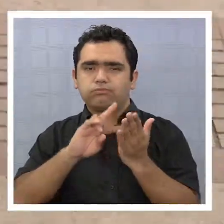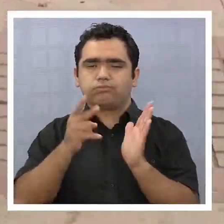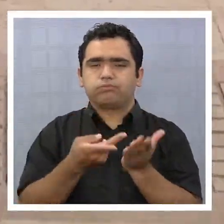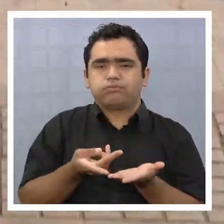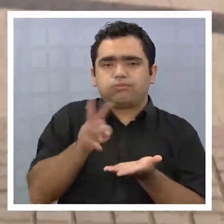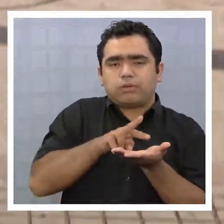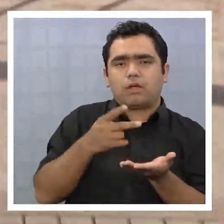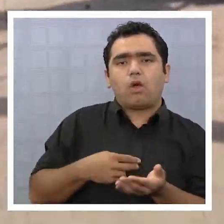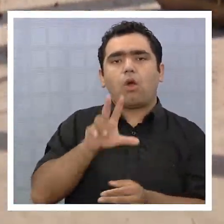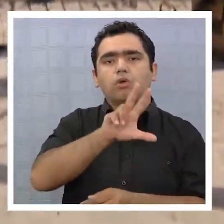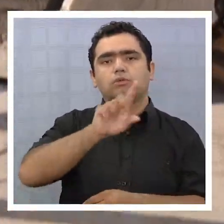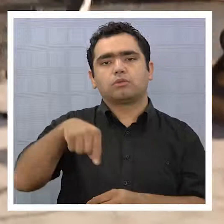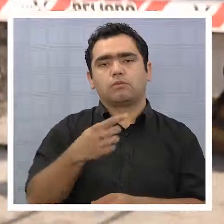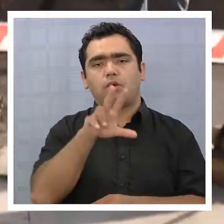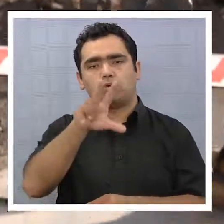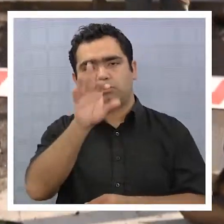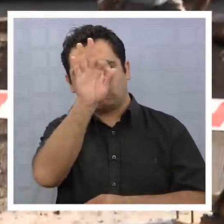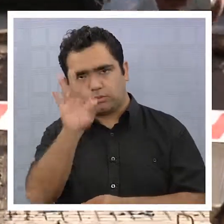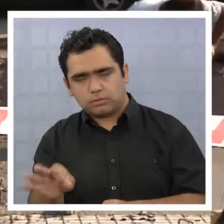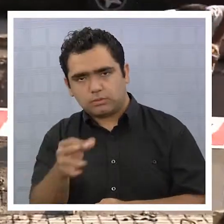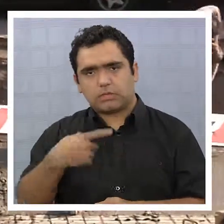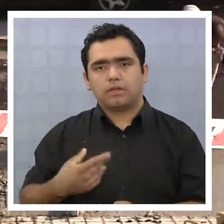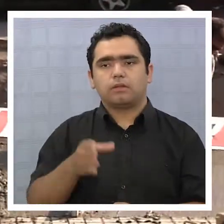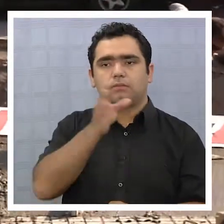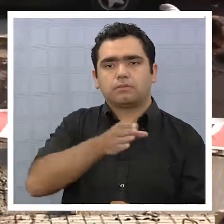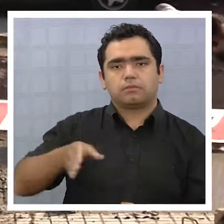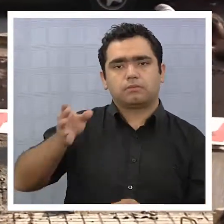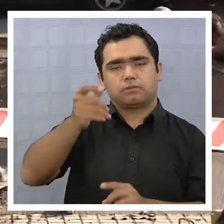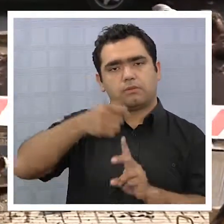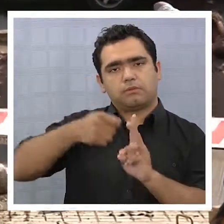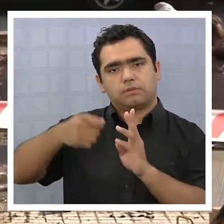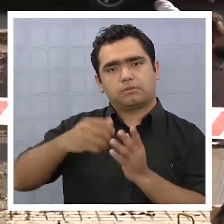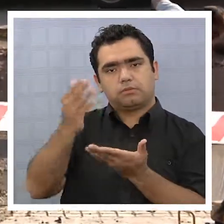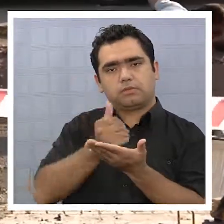88 por ciento para el bolsillo de los chilenos